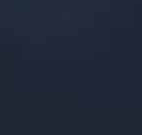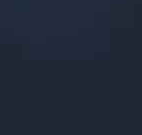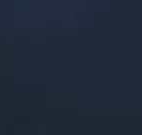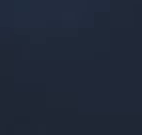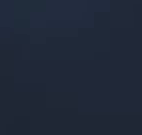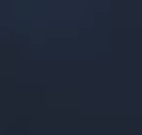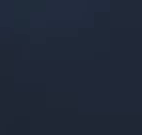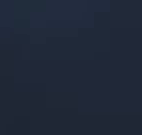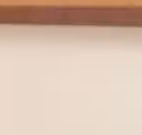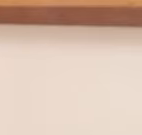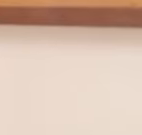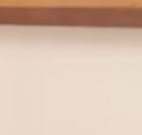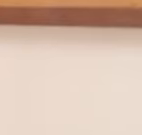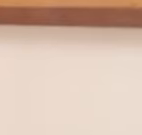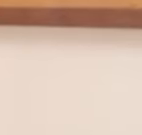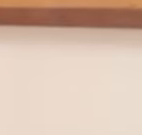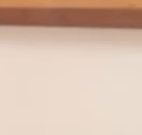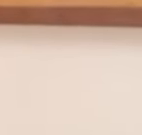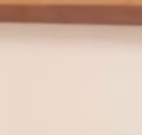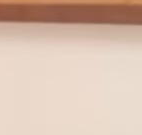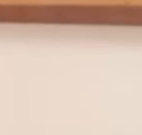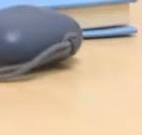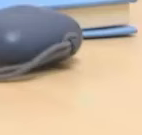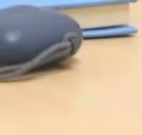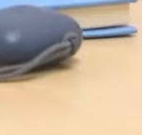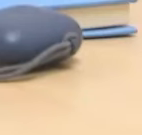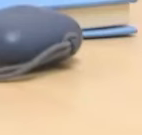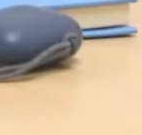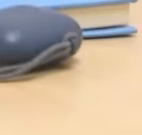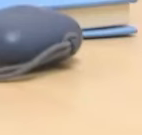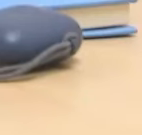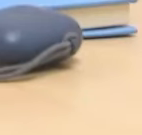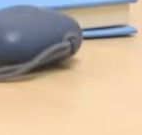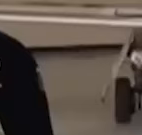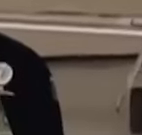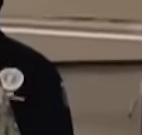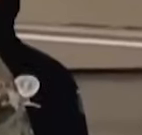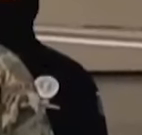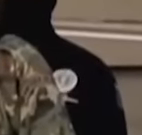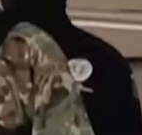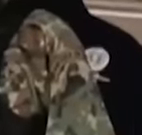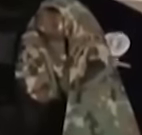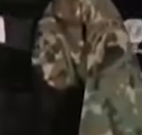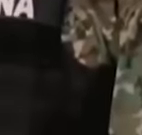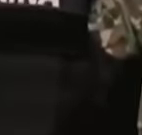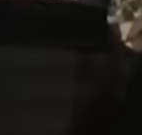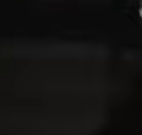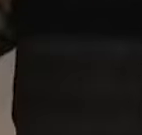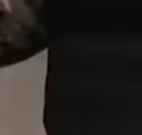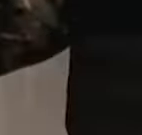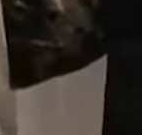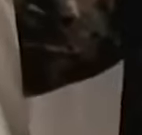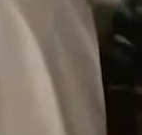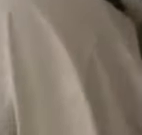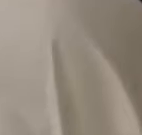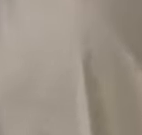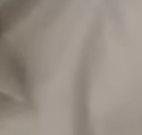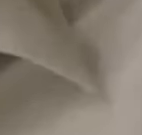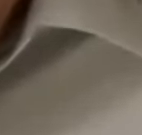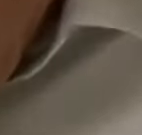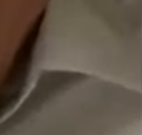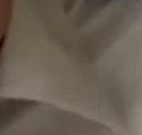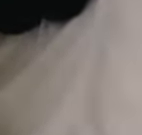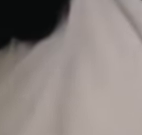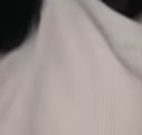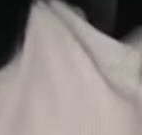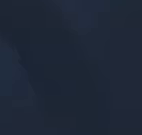avise. Mayra S., según se lee en los chats del caso Purga, aseguraba que sus conexiones se acercaban al hijo